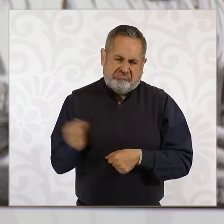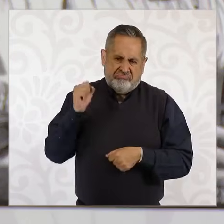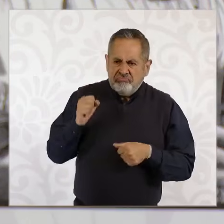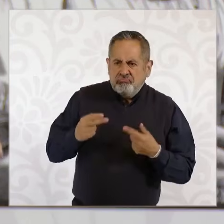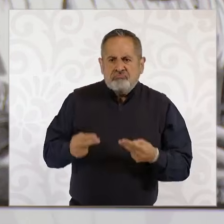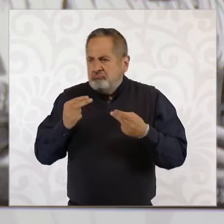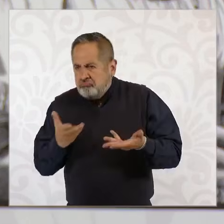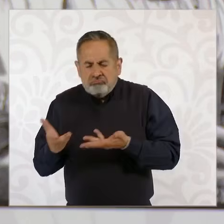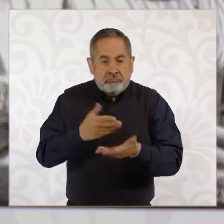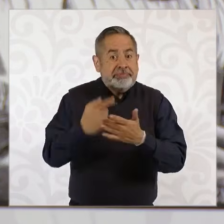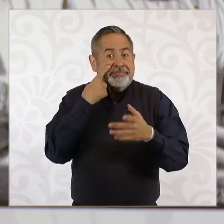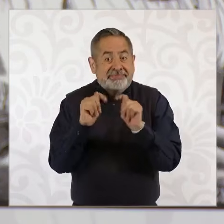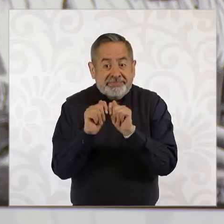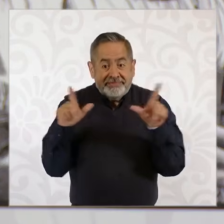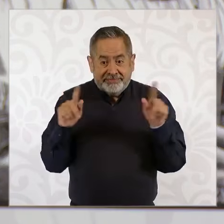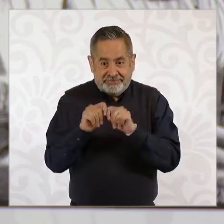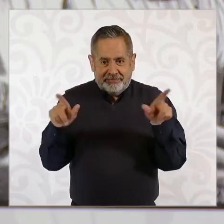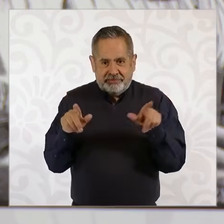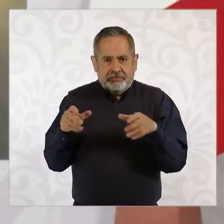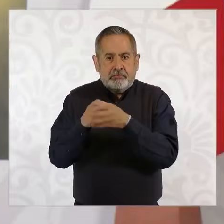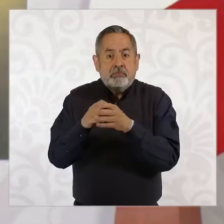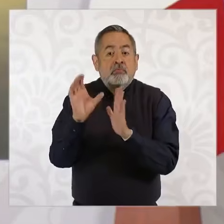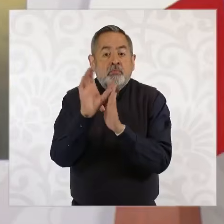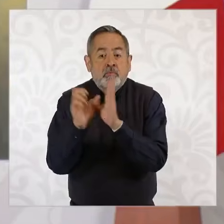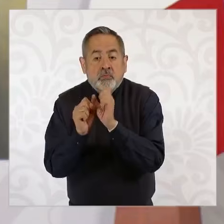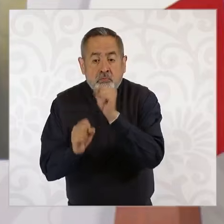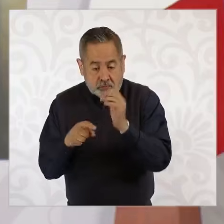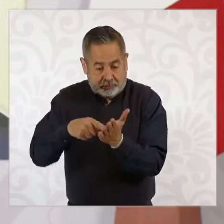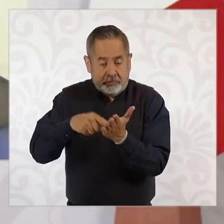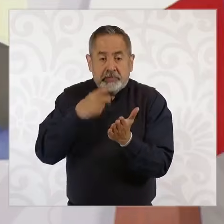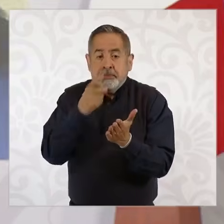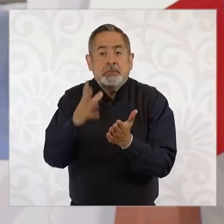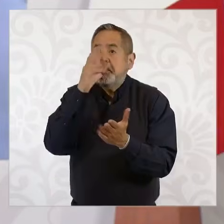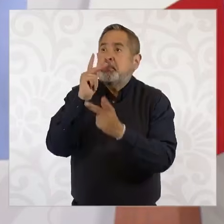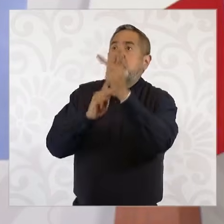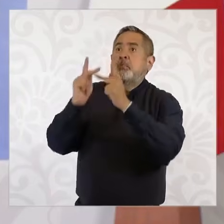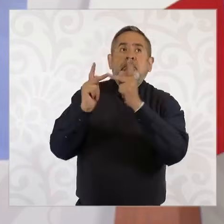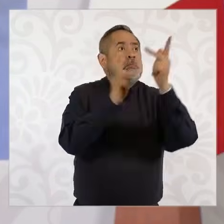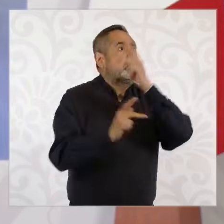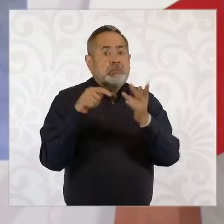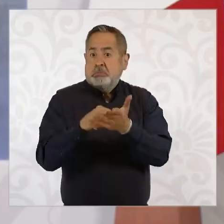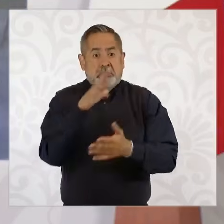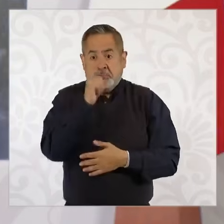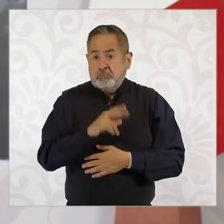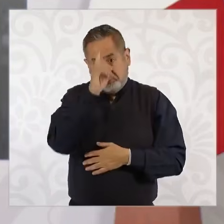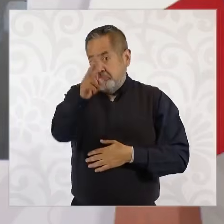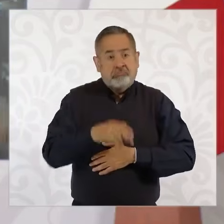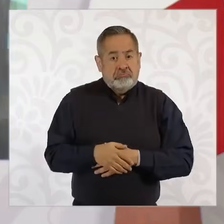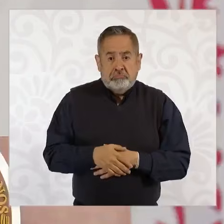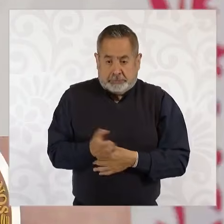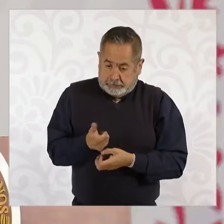realmente. Fíjense, Tlaxcala es un estado que por constitución no se puede endeudar. Eso lo hizo